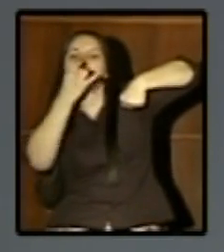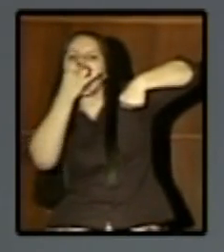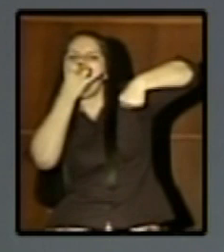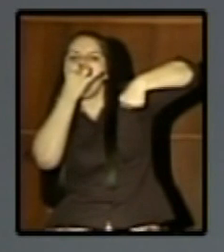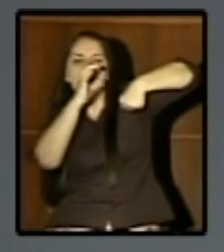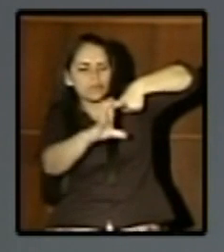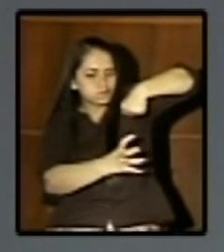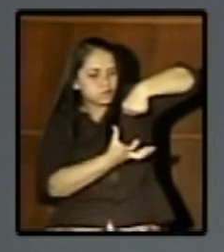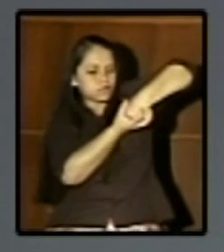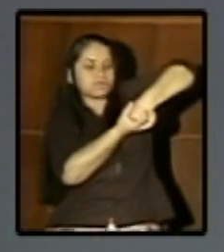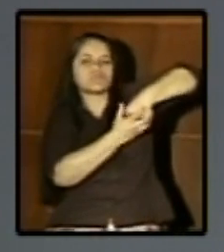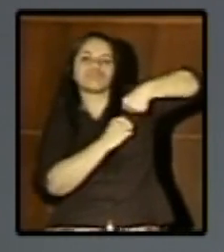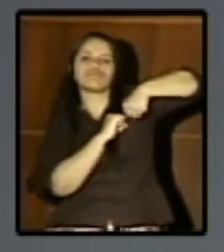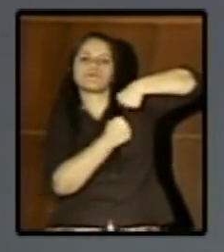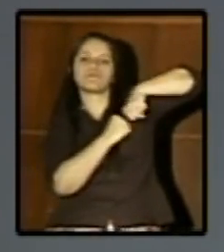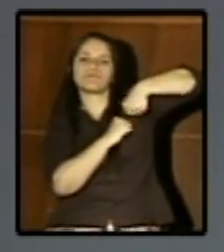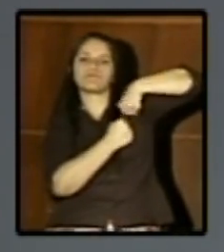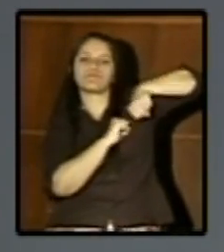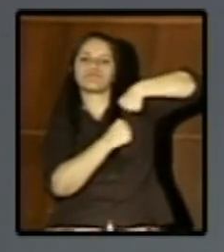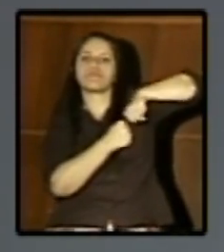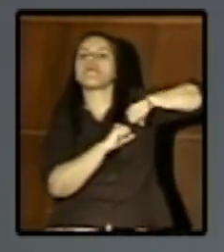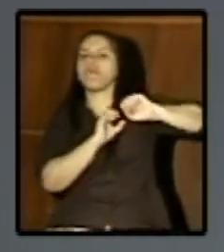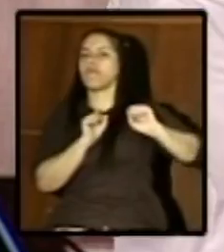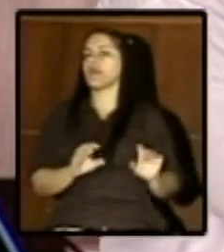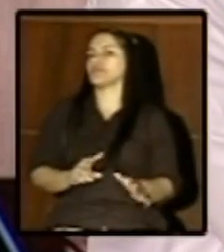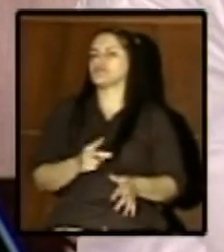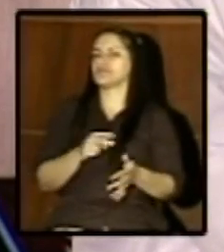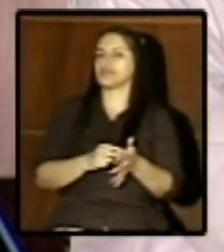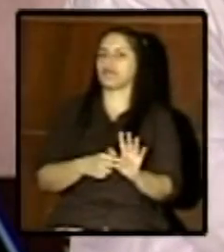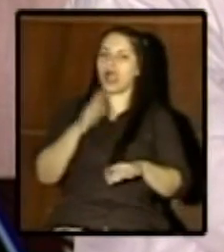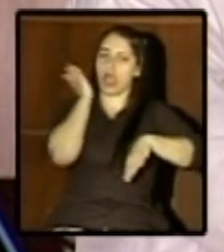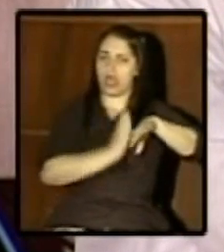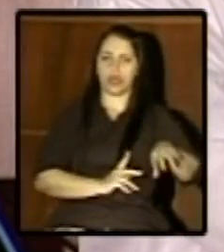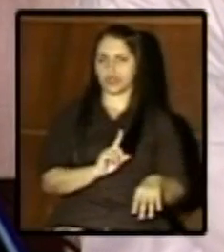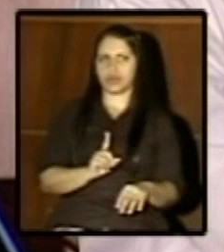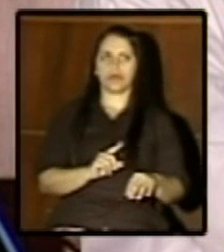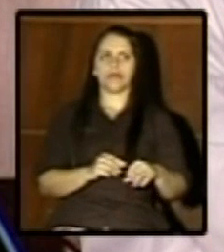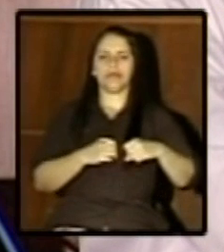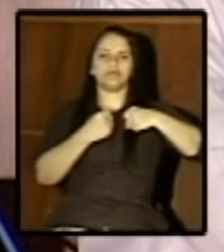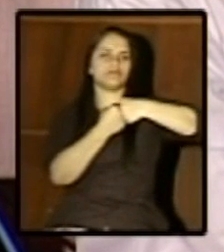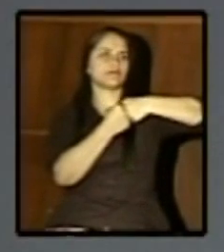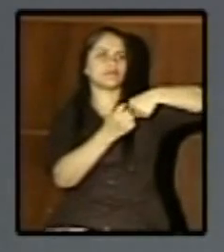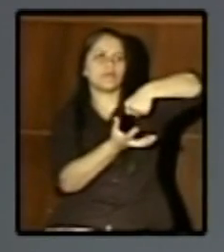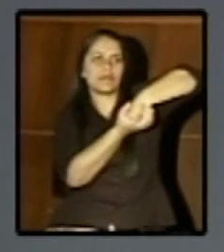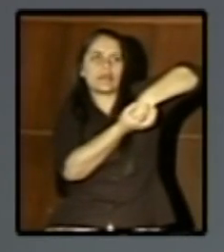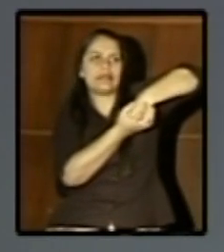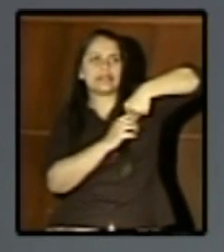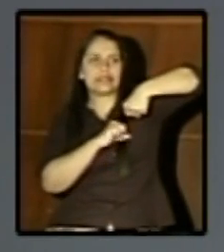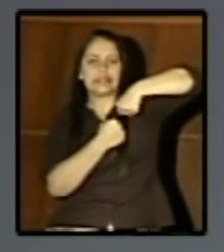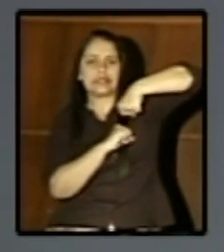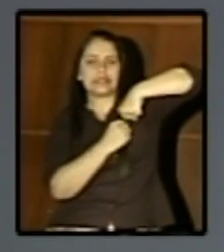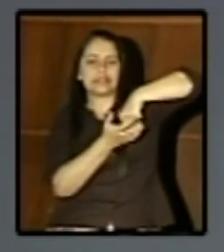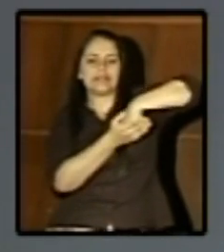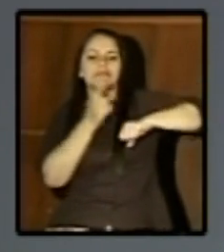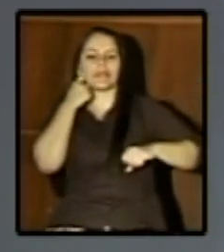el cartílago que está dañado por un metal. Eso es un reemplazo articular. O sea, una prótesis de rodilla, por decirlo así, es